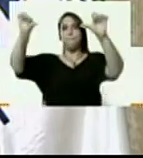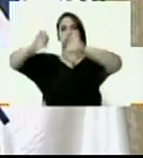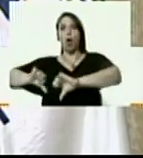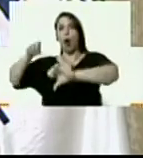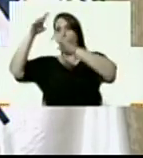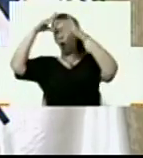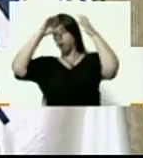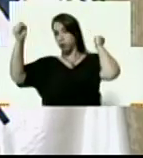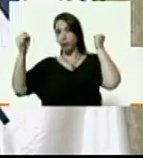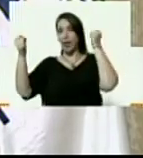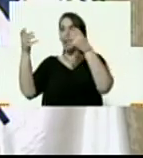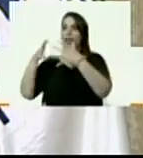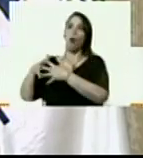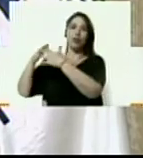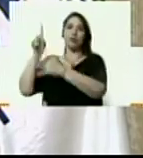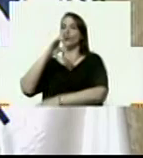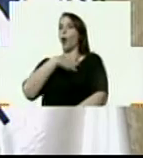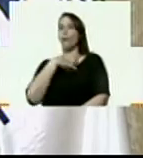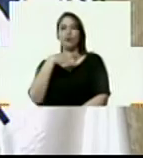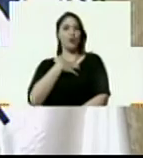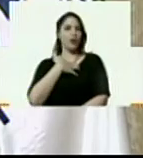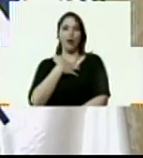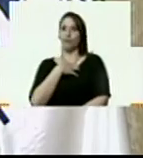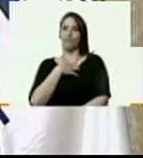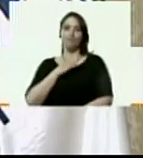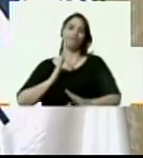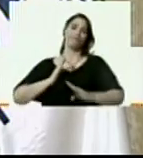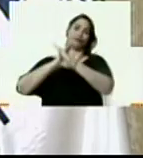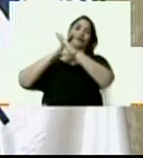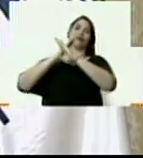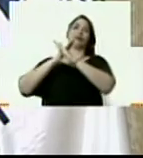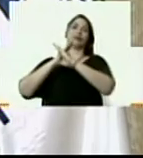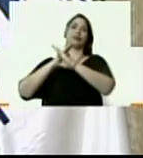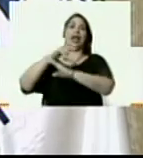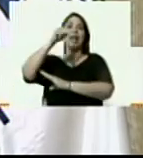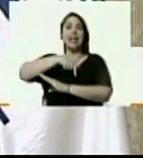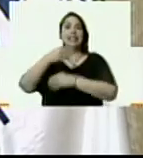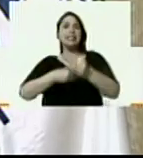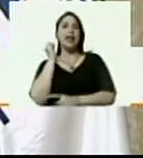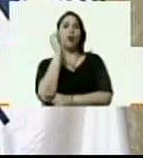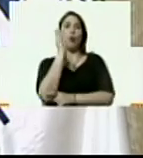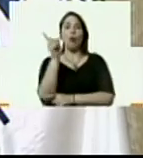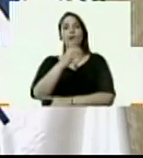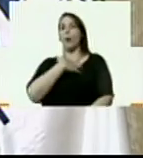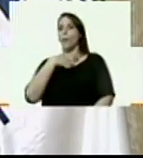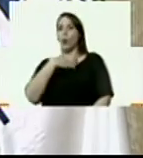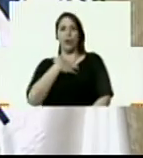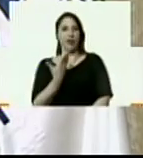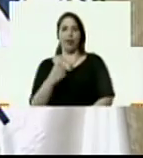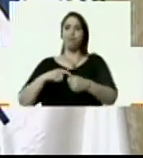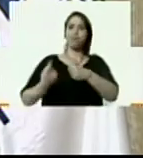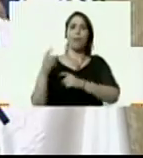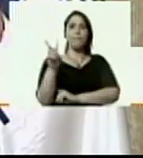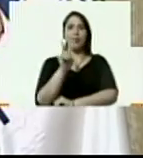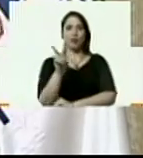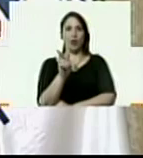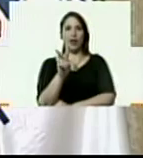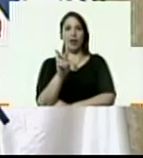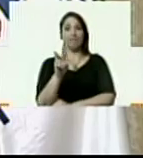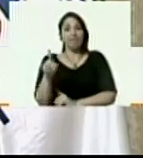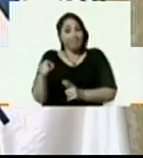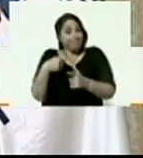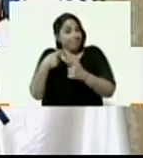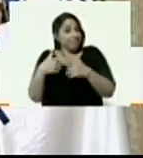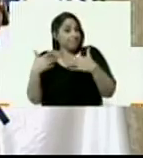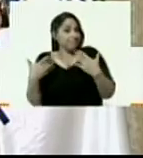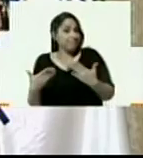diplomacia estadounidense no pudieron tampoco impedir que se realizara esta cumbre no van a poder aislar en venezuela' y efectivamente